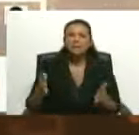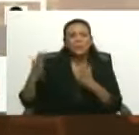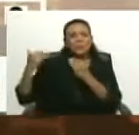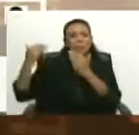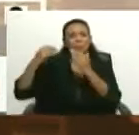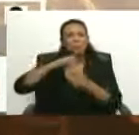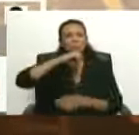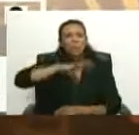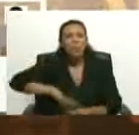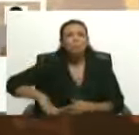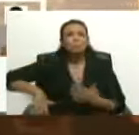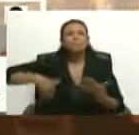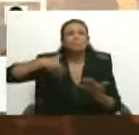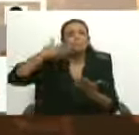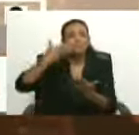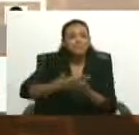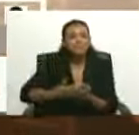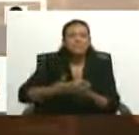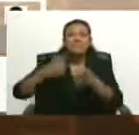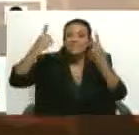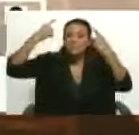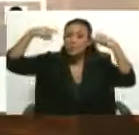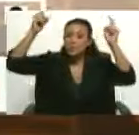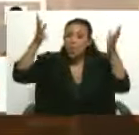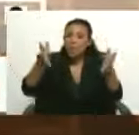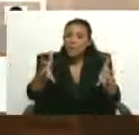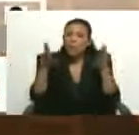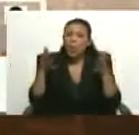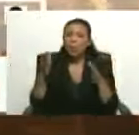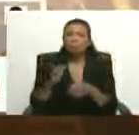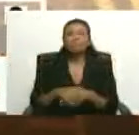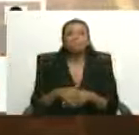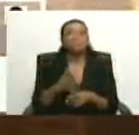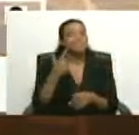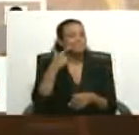largo, un camino de victoria para el Partido Verde.